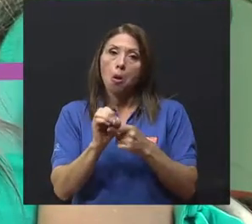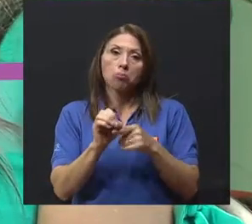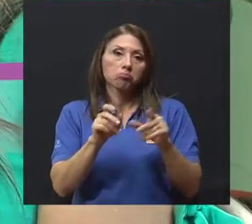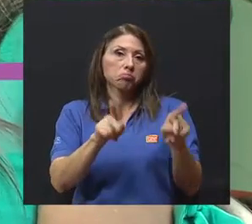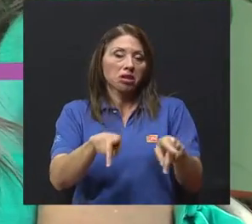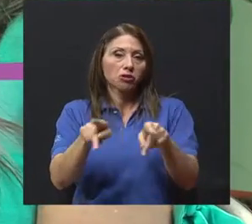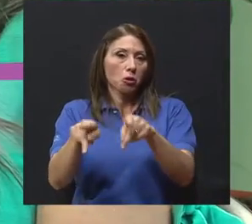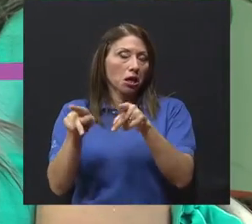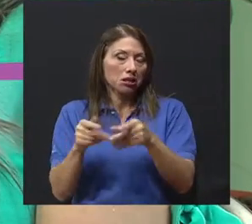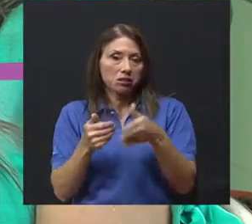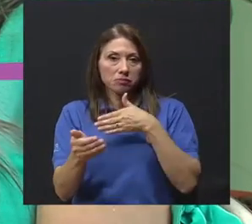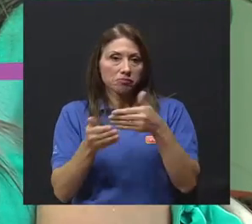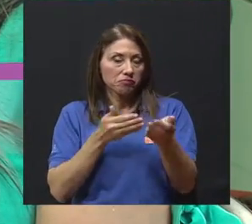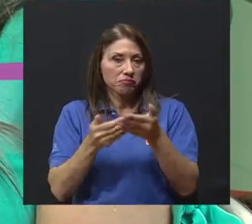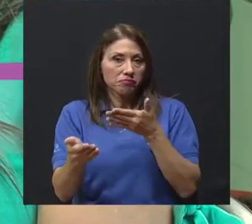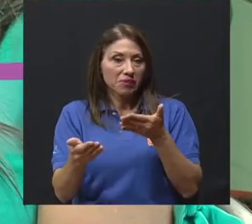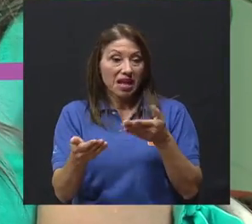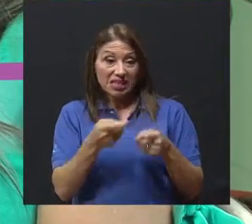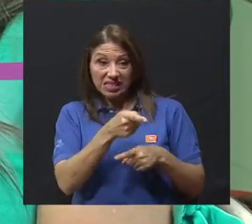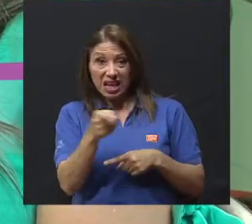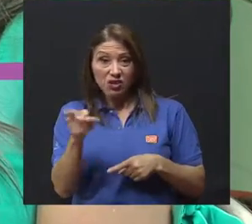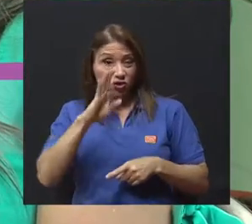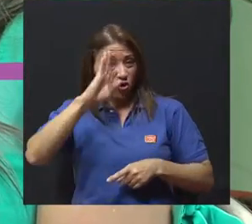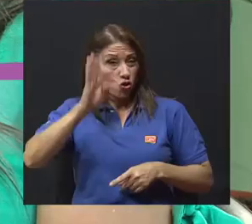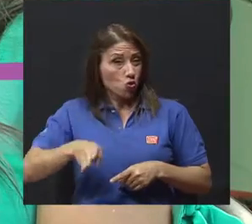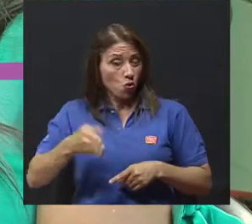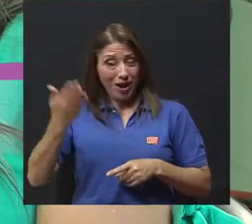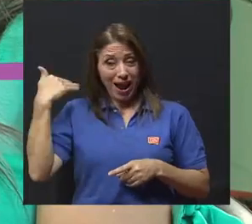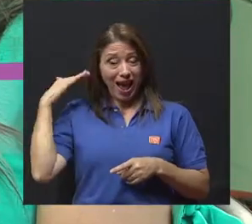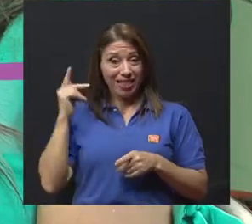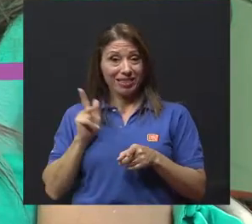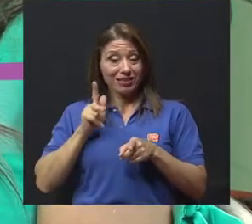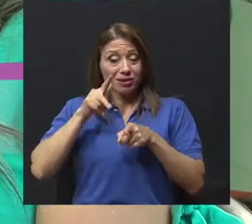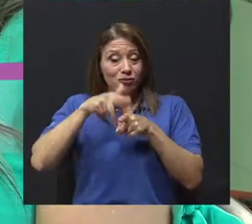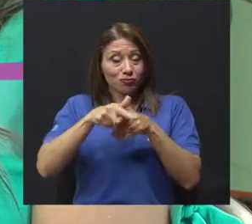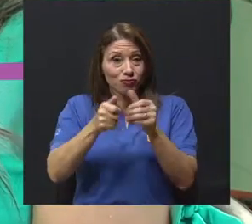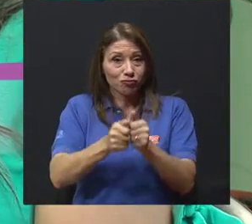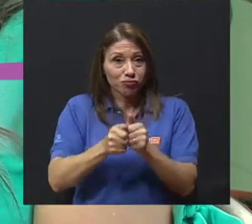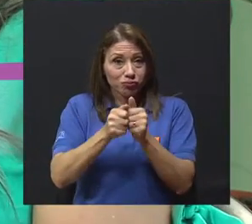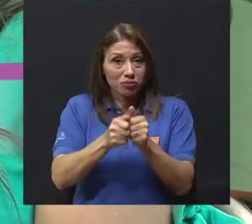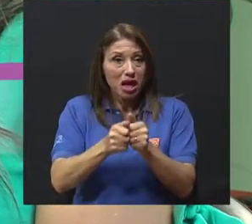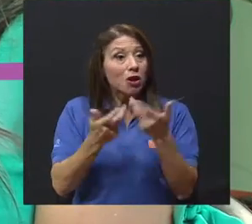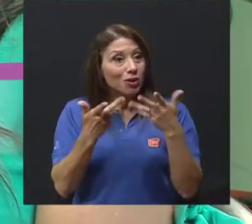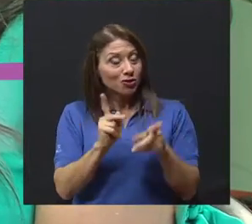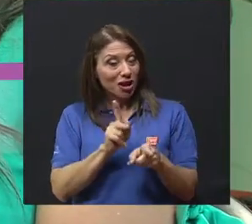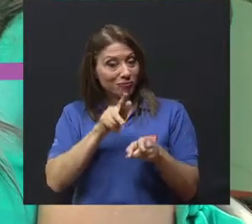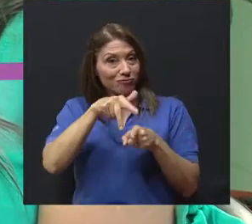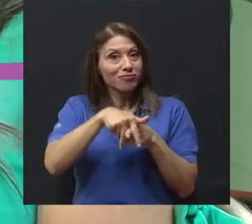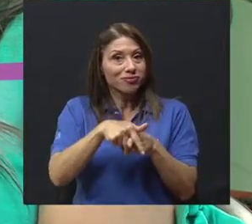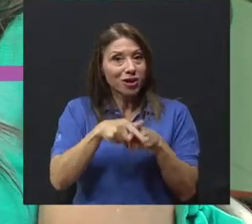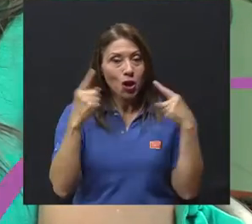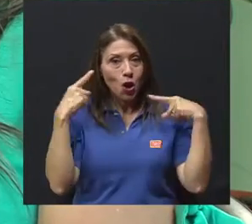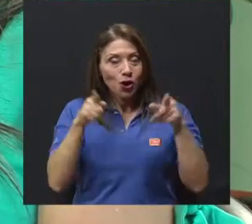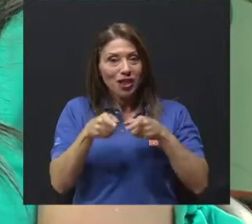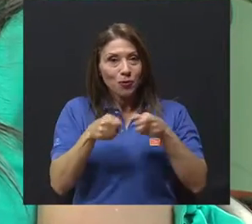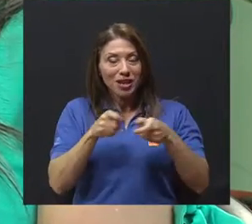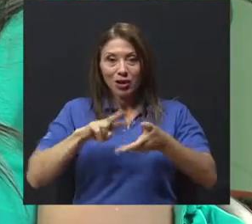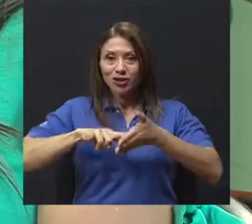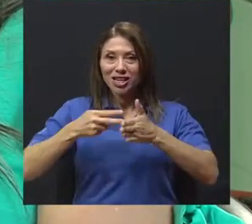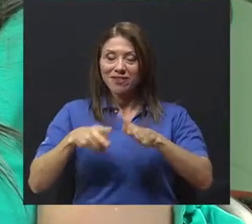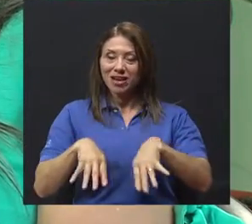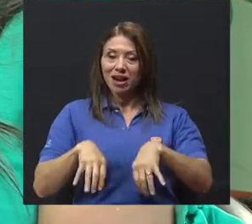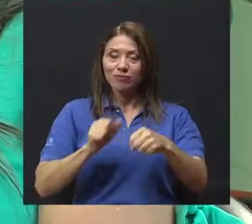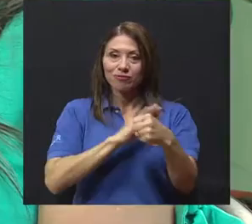si algún si nunca han montado en caballo y logran dominar esto entonces se empoderan es una